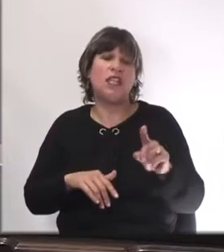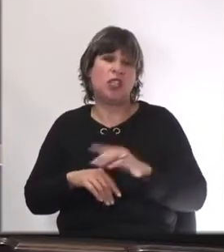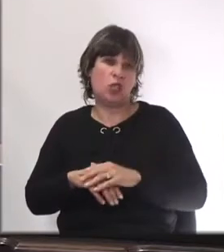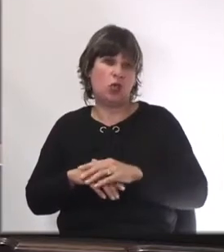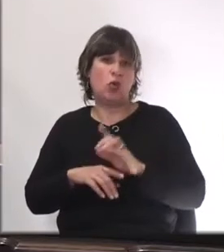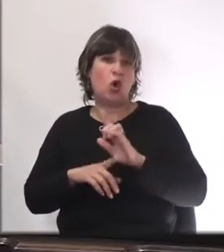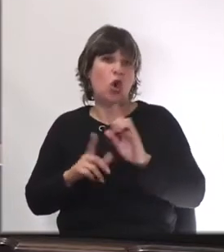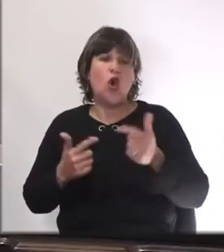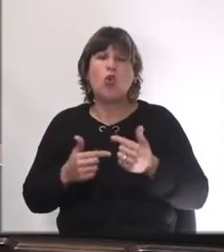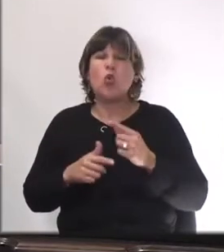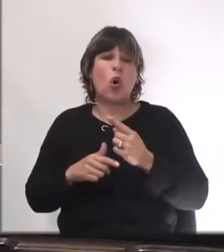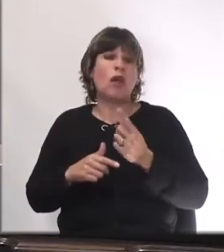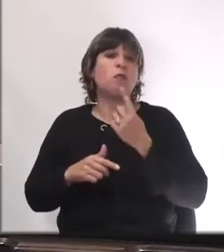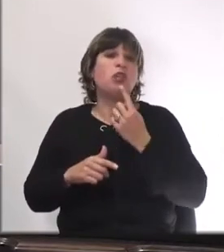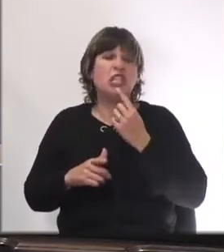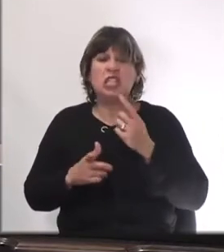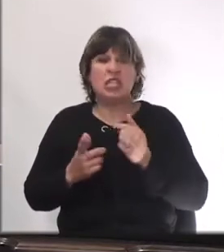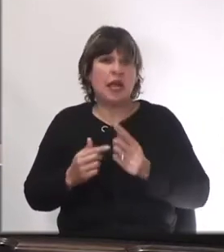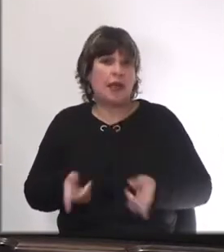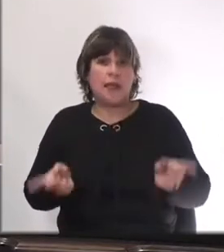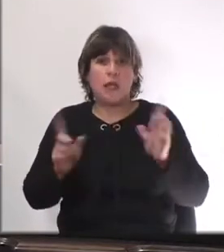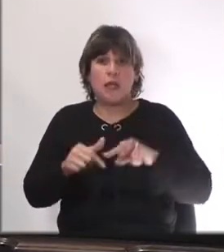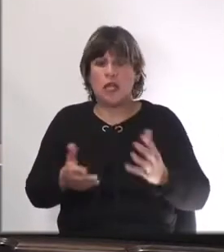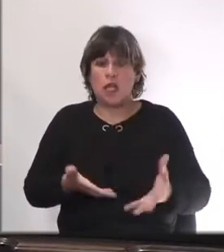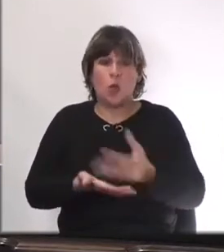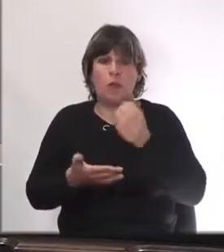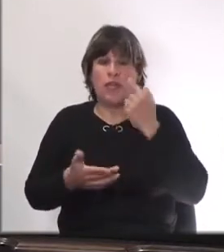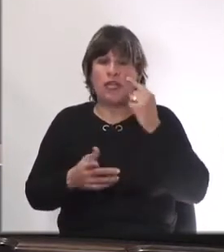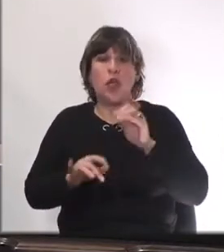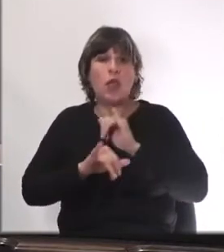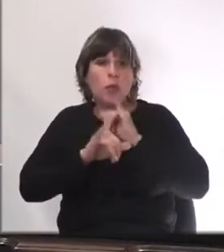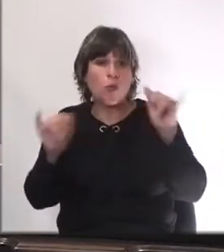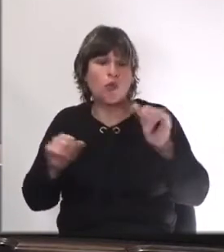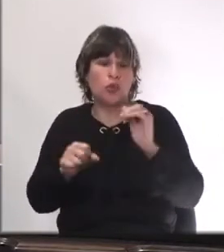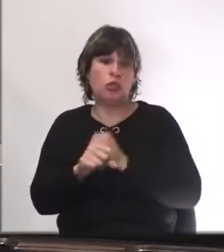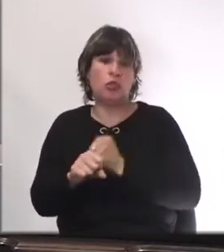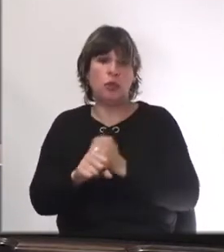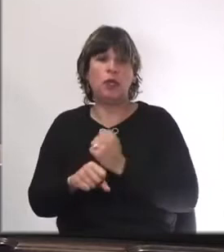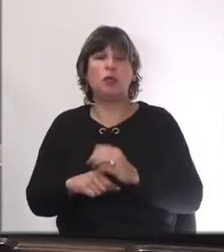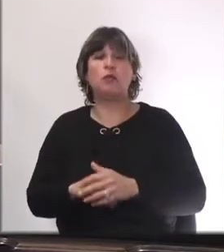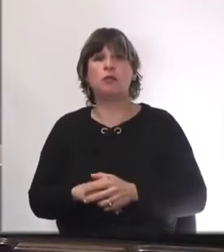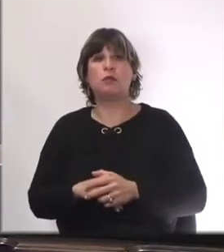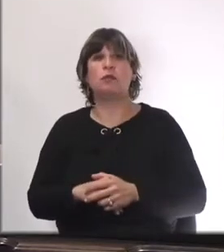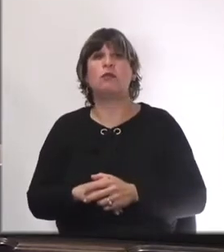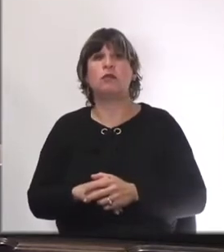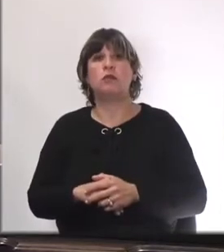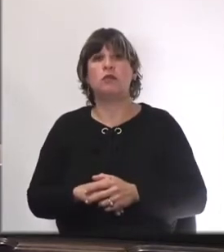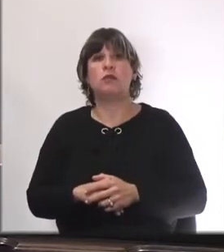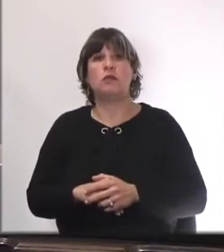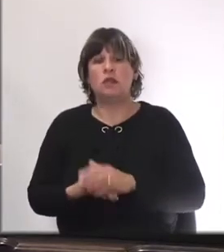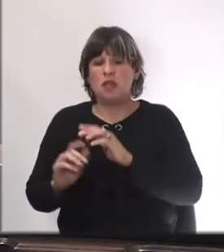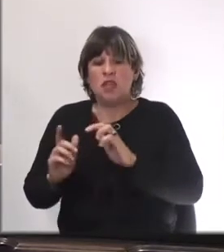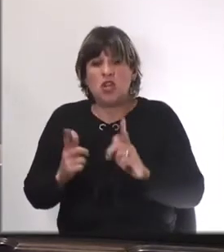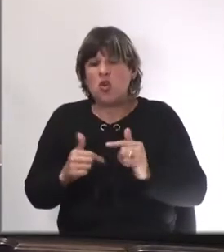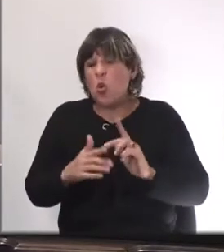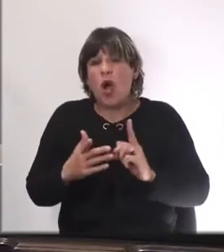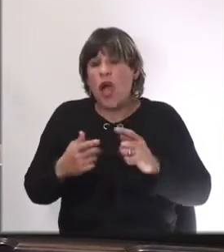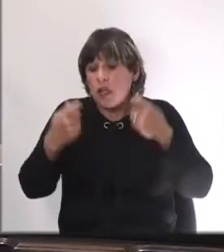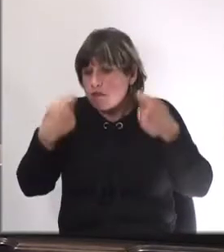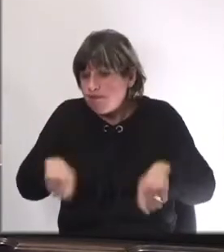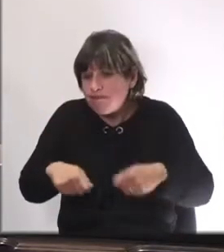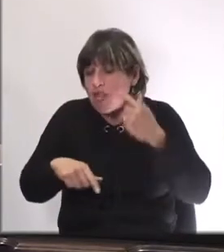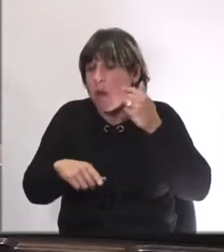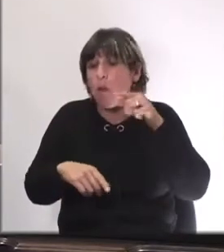de recapacitación, no aparecen políticas de promoción del empleo. No hay una apuesta en la inversión